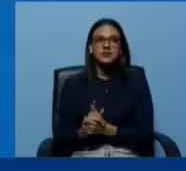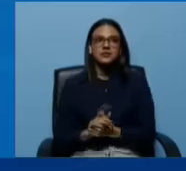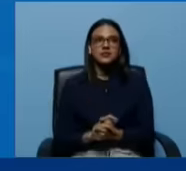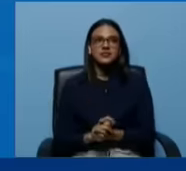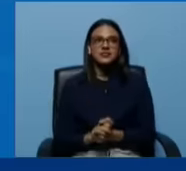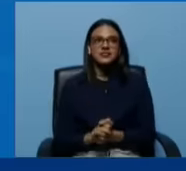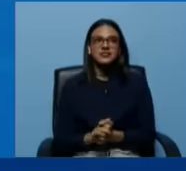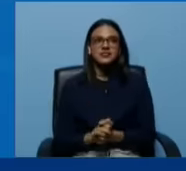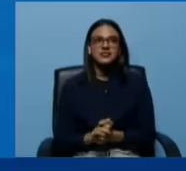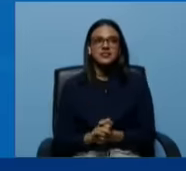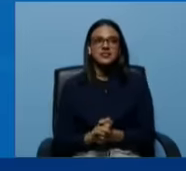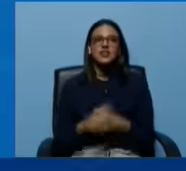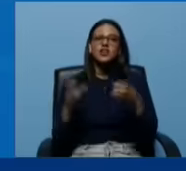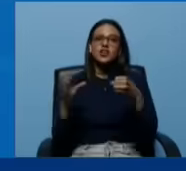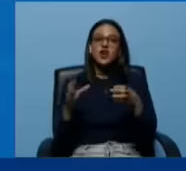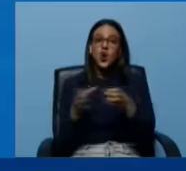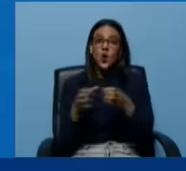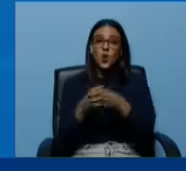Un grupo de Lima